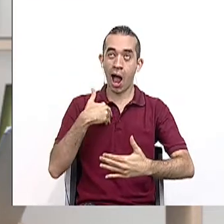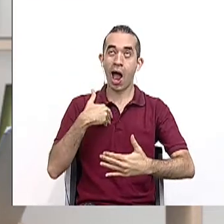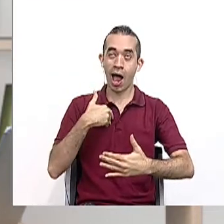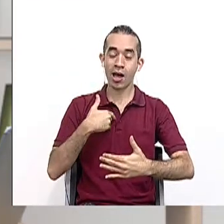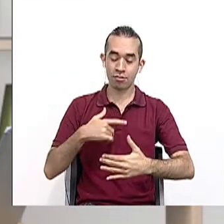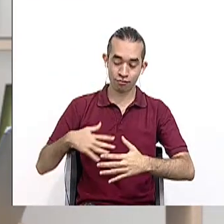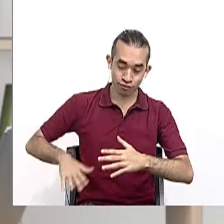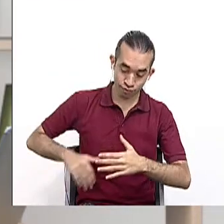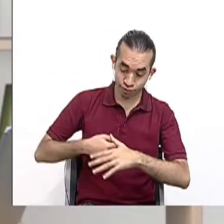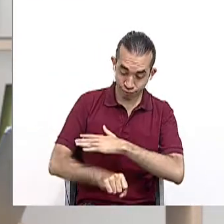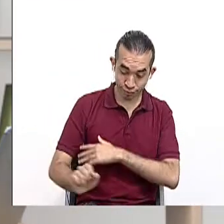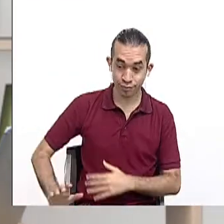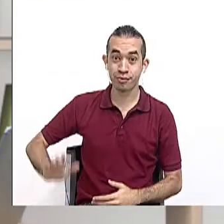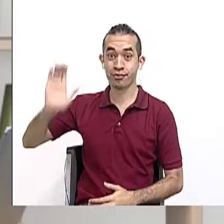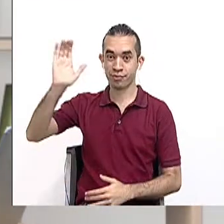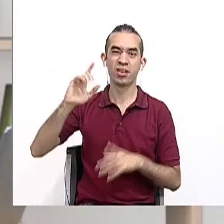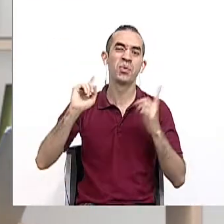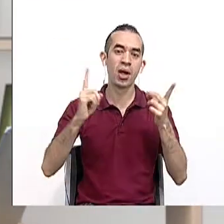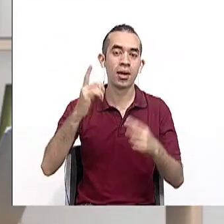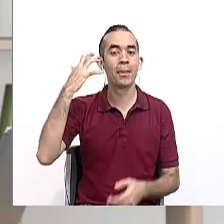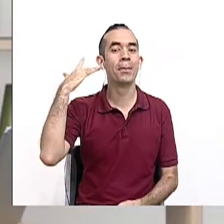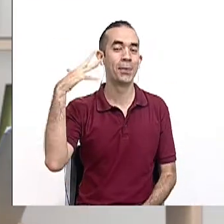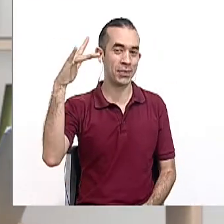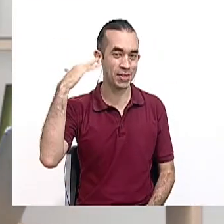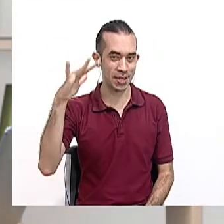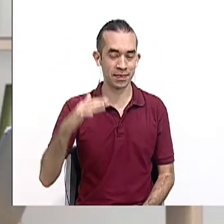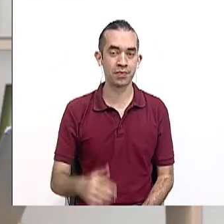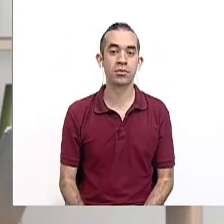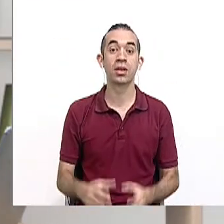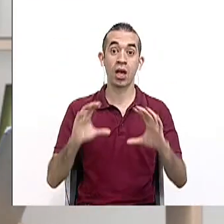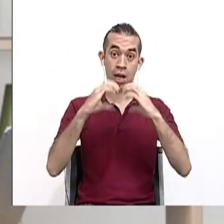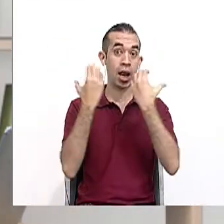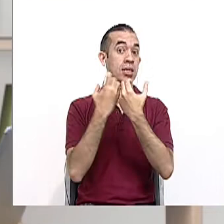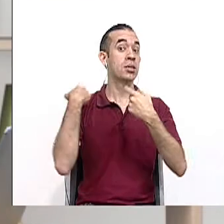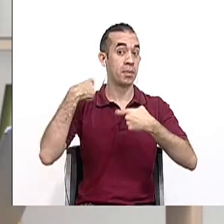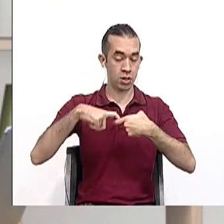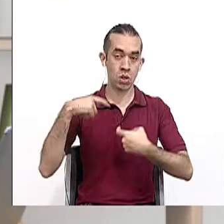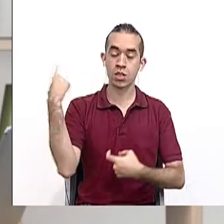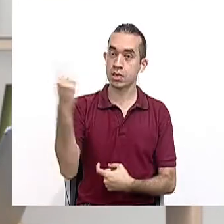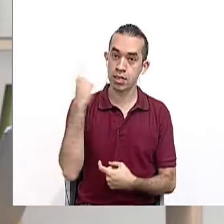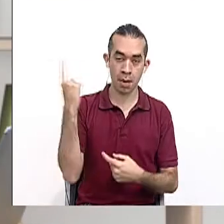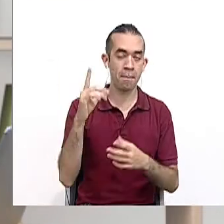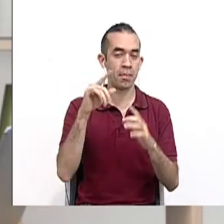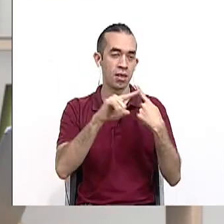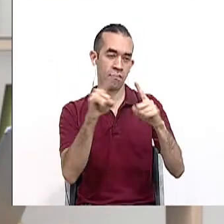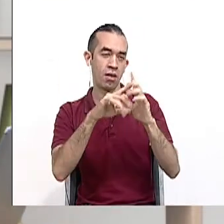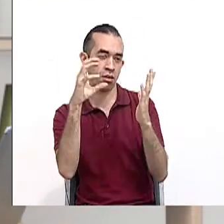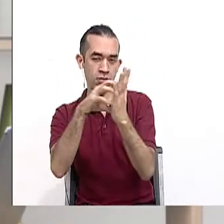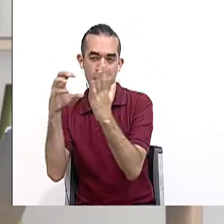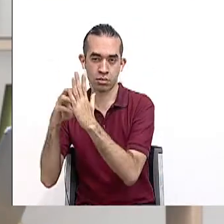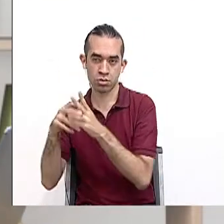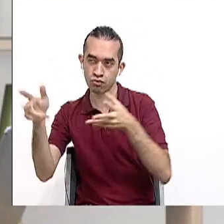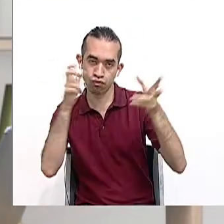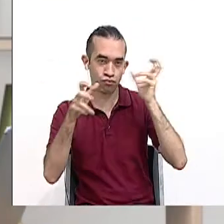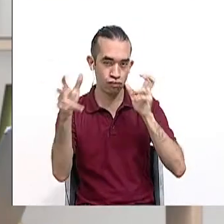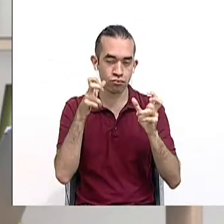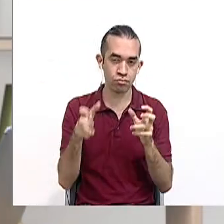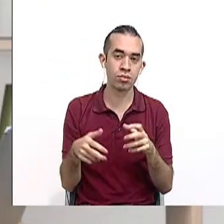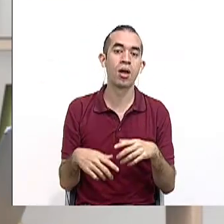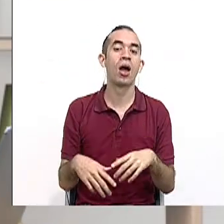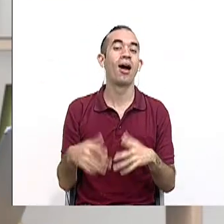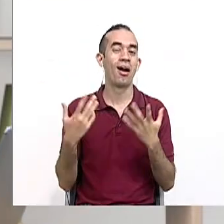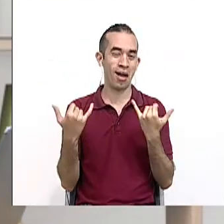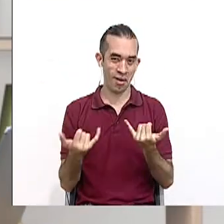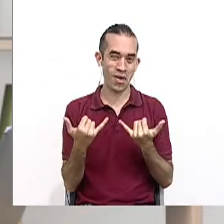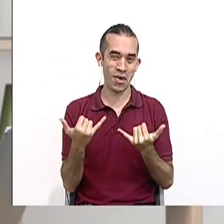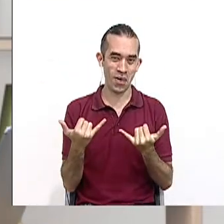música. Y por eso, en la clase de español, siempre reflexionamos sobre todos los textos que nos rodean. Tenemos la